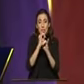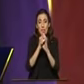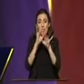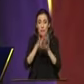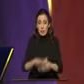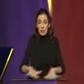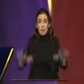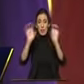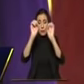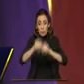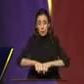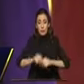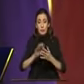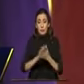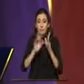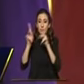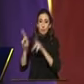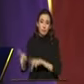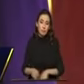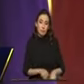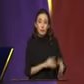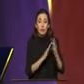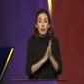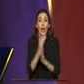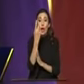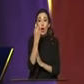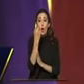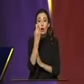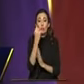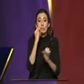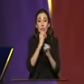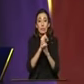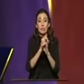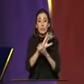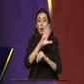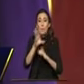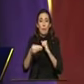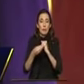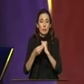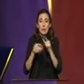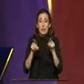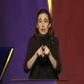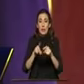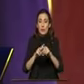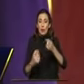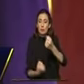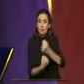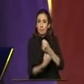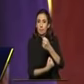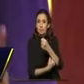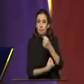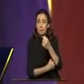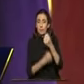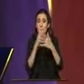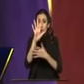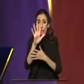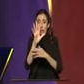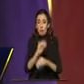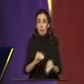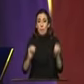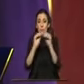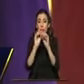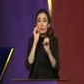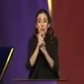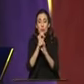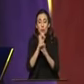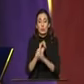plenitud y ya está planificada la construcción de 11 adicionales, así como la repotenciación de 5 más. Y para que la educación